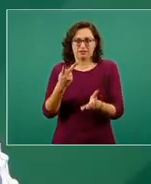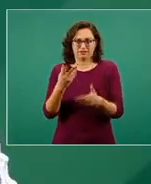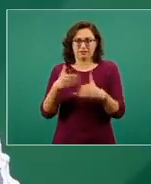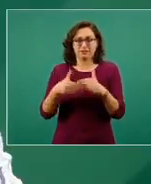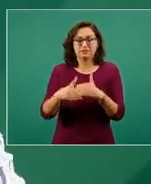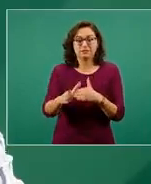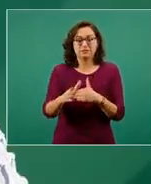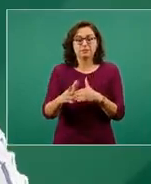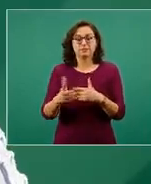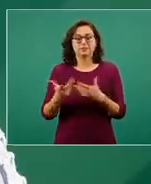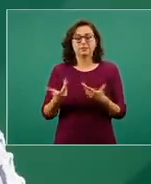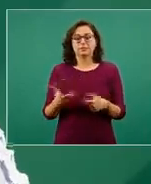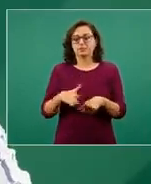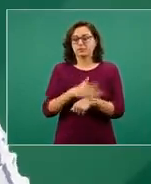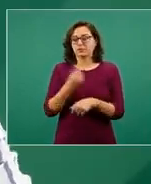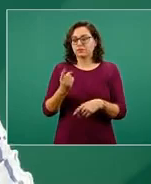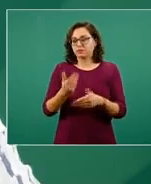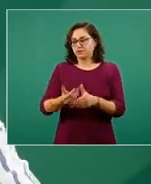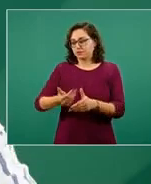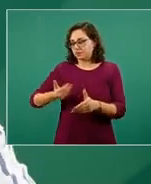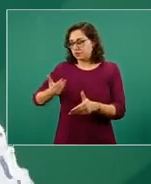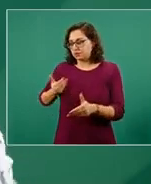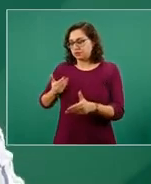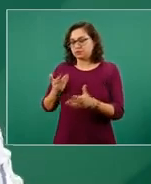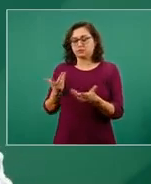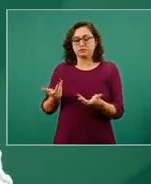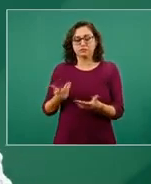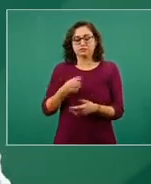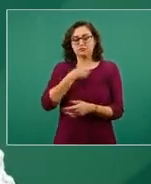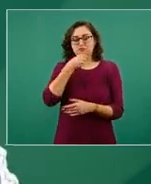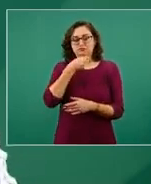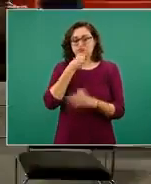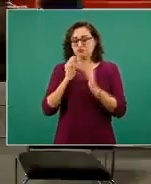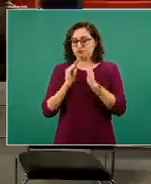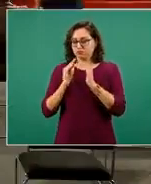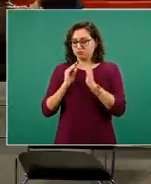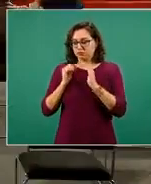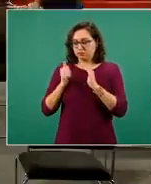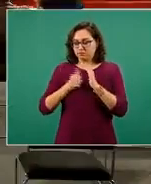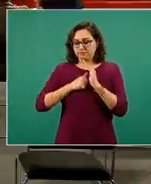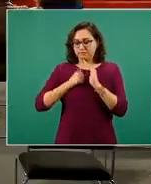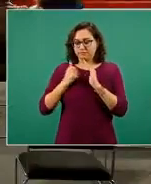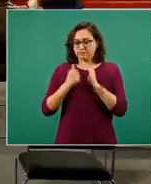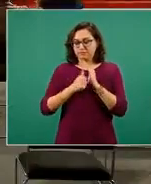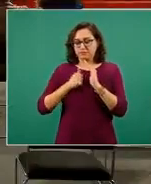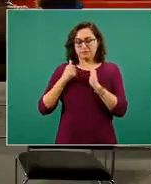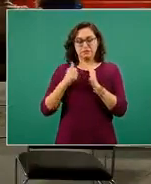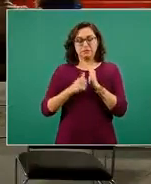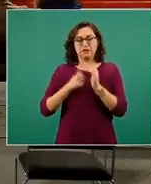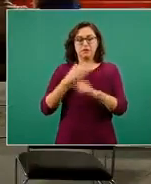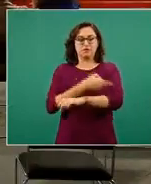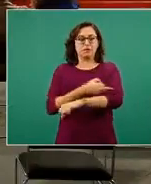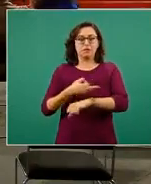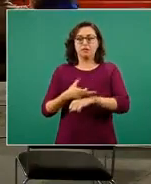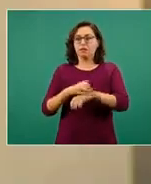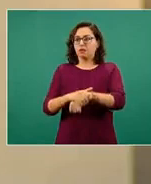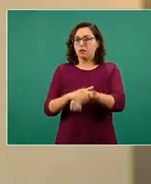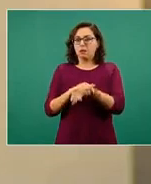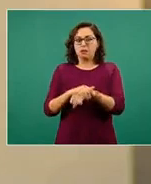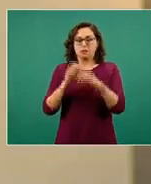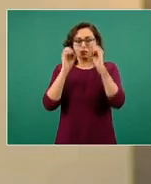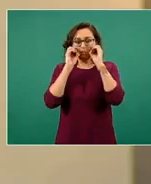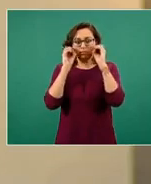que estar prácticamente aisladas de su familia, en algunos casos, de sus amigas y amigos, de su comunidad. Al ver